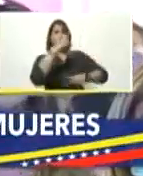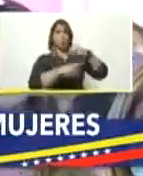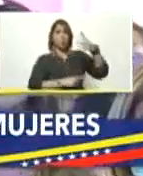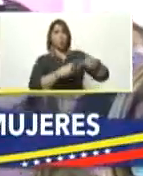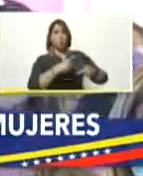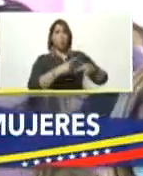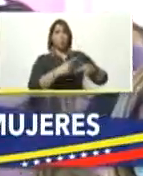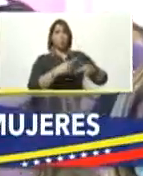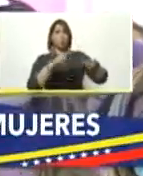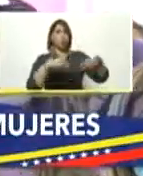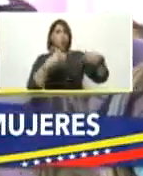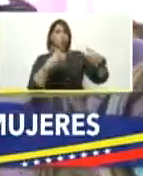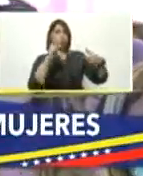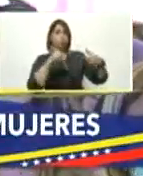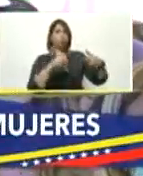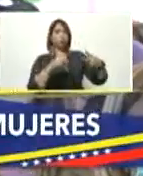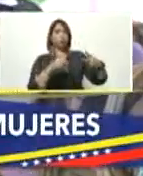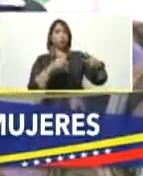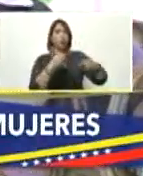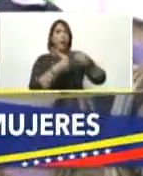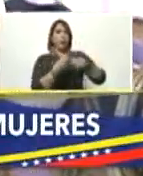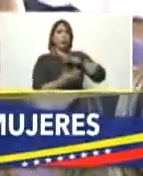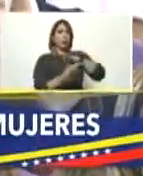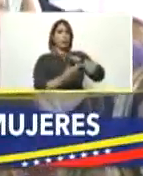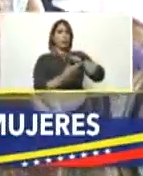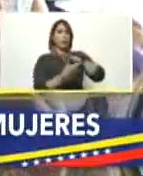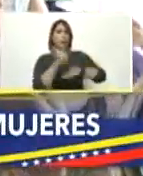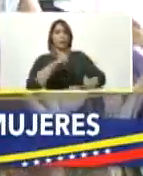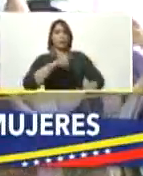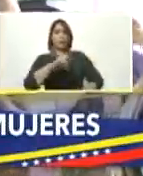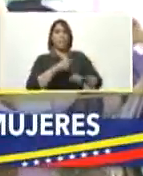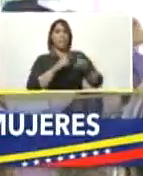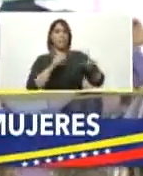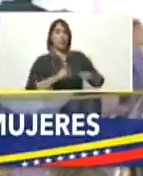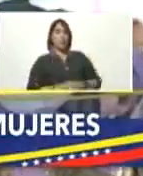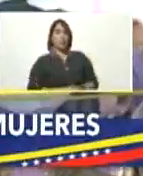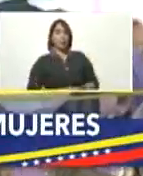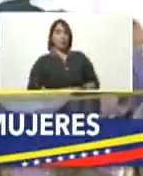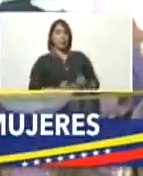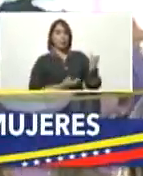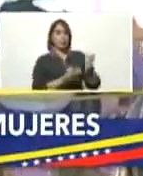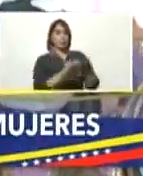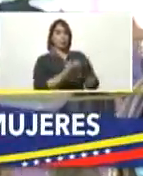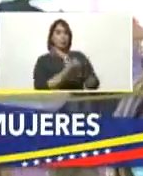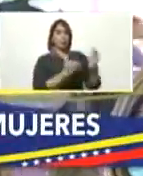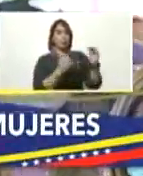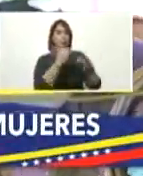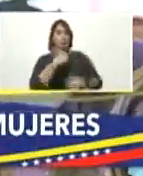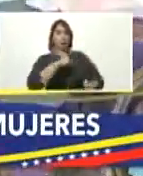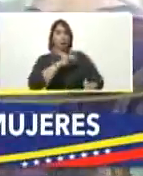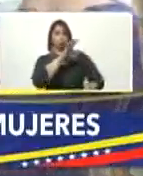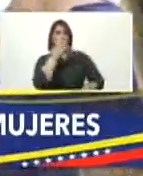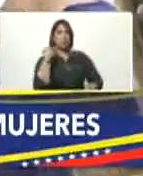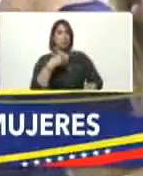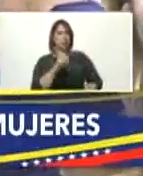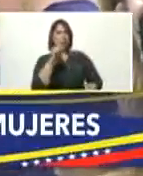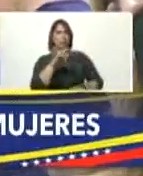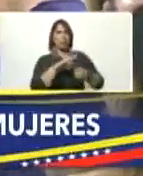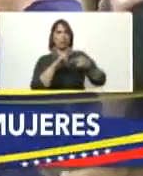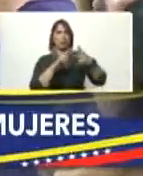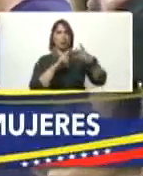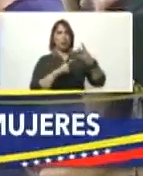generar, innovar y generar la tecnología necesaria para la evolución y la potencia de nuestro país, y tenemos los recursos